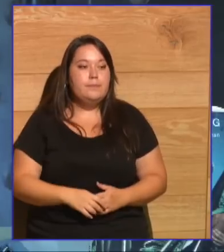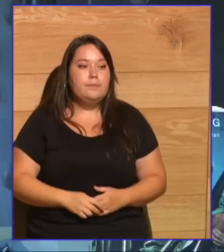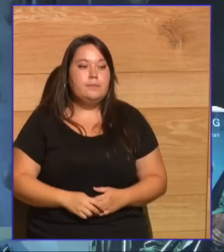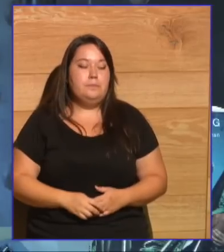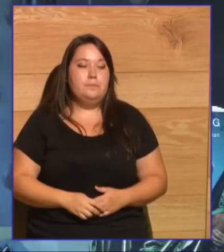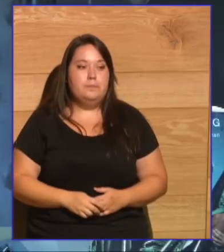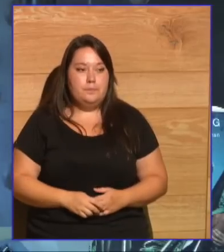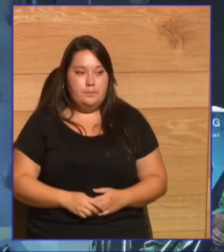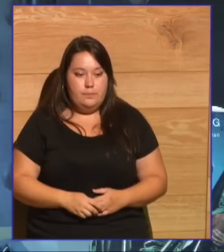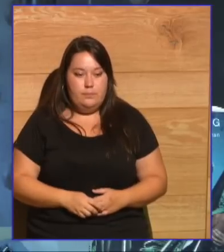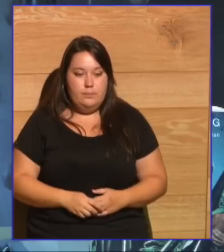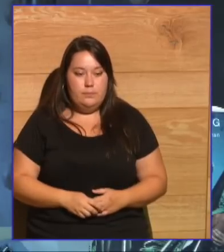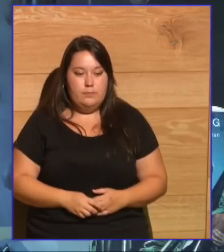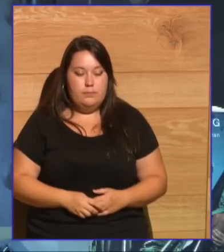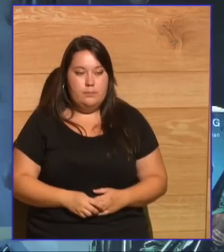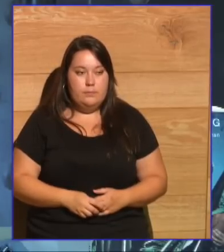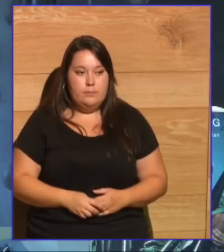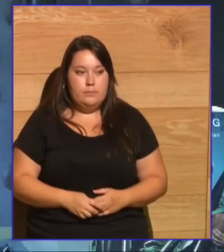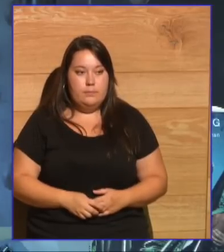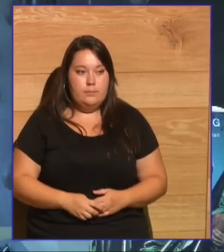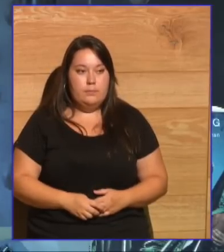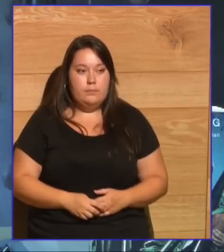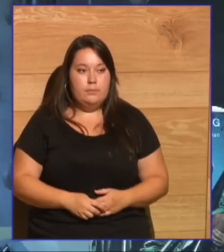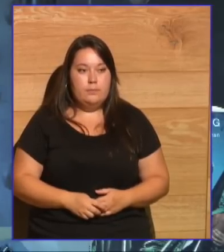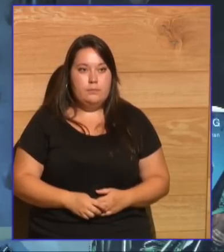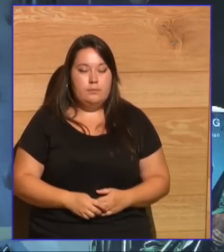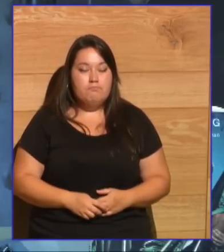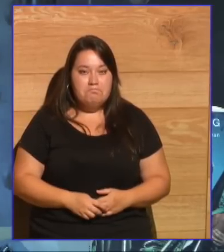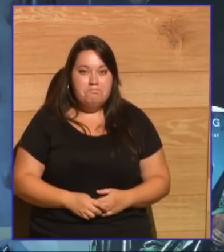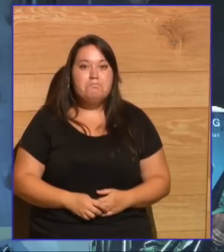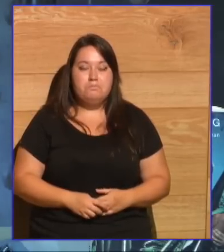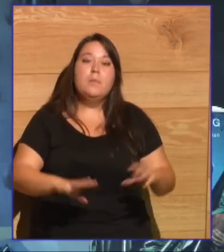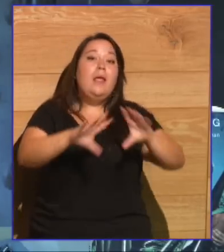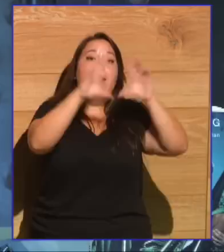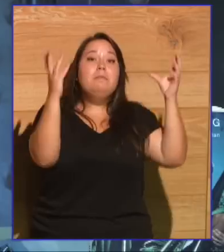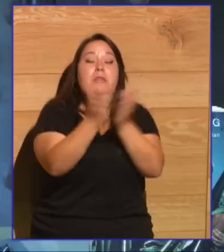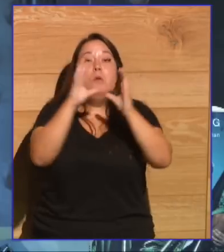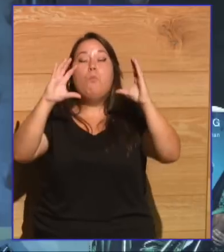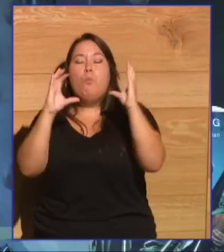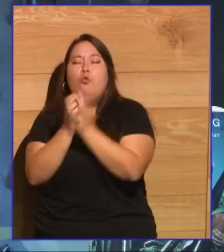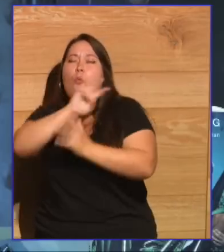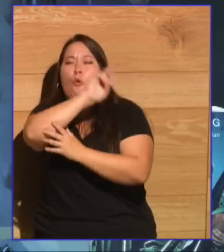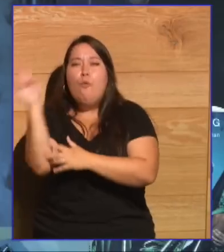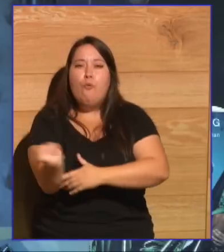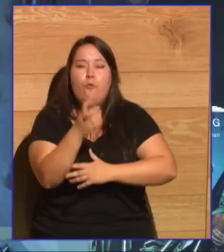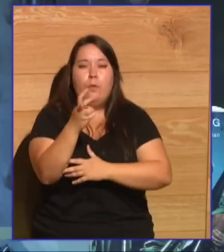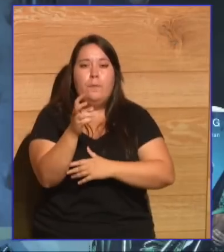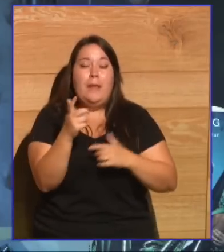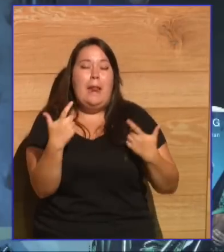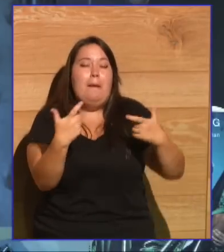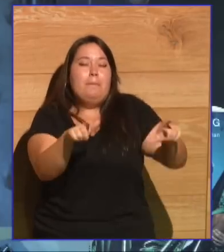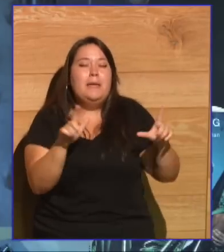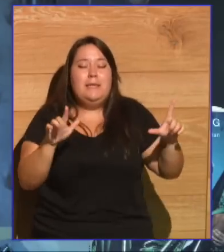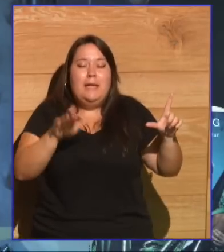perfección verdaderamente inaudita porque una vez más tiene que transitar entre mundos muy diversos acordados por ejemplo de la escena en la que el